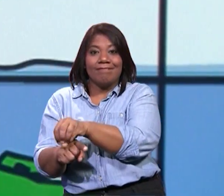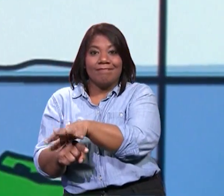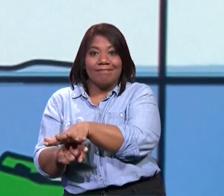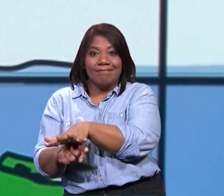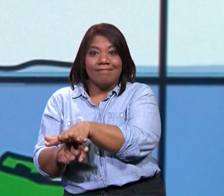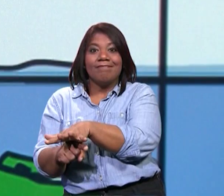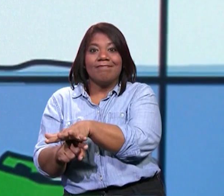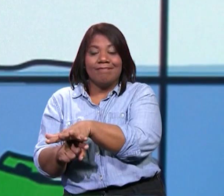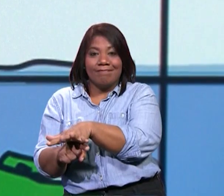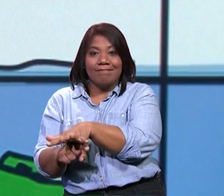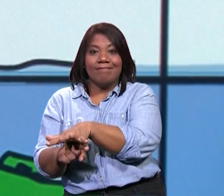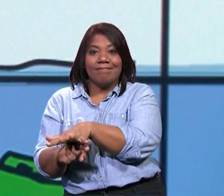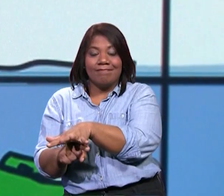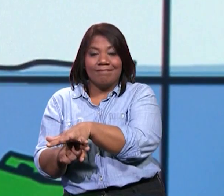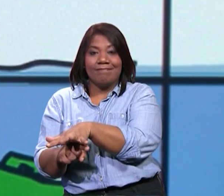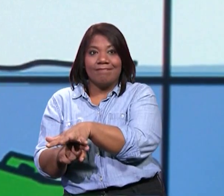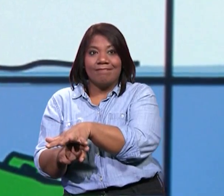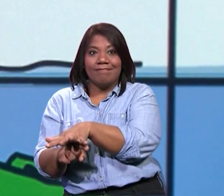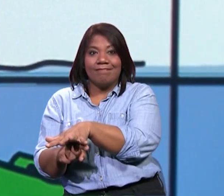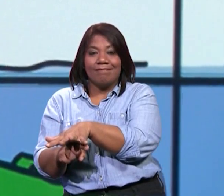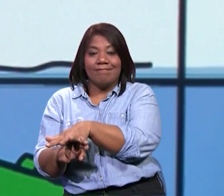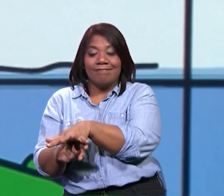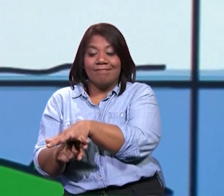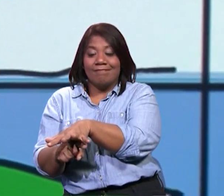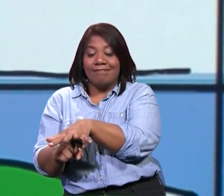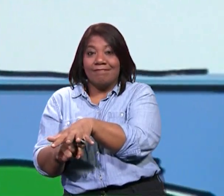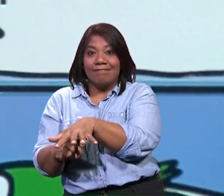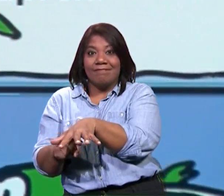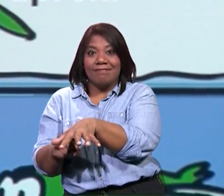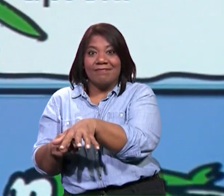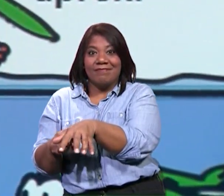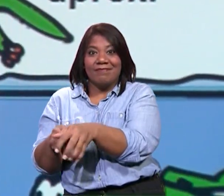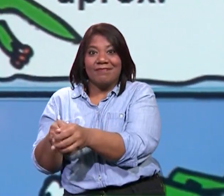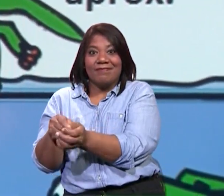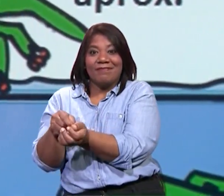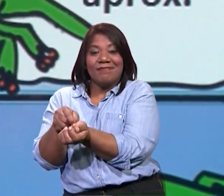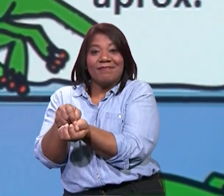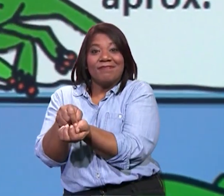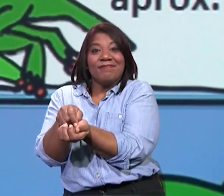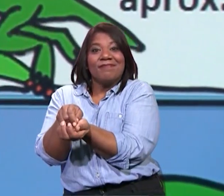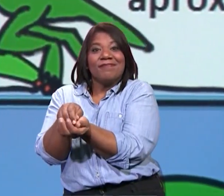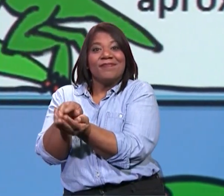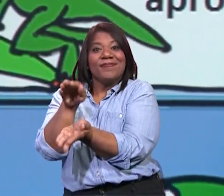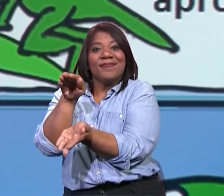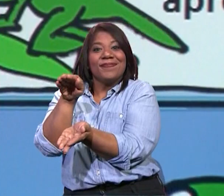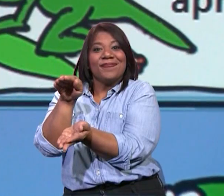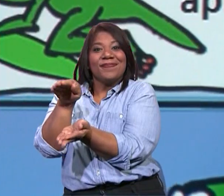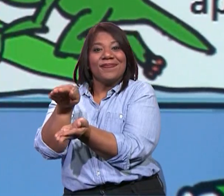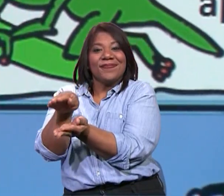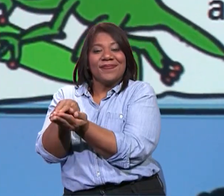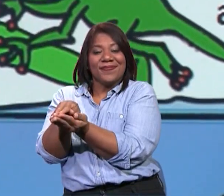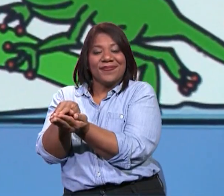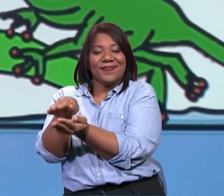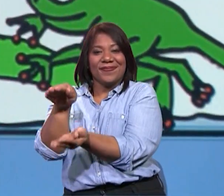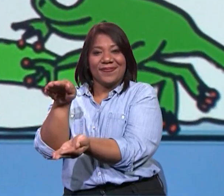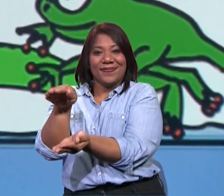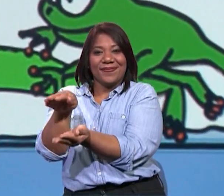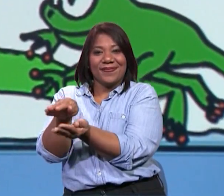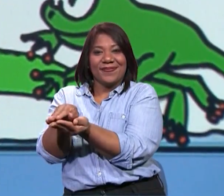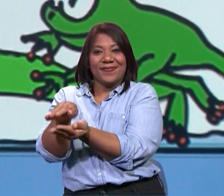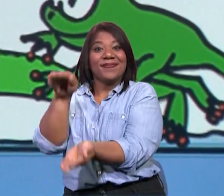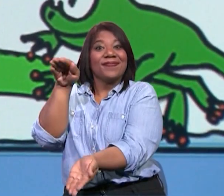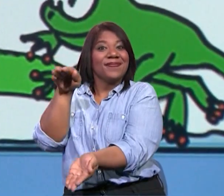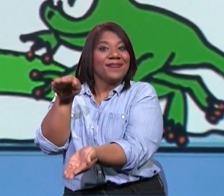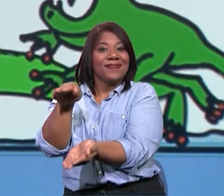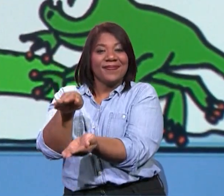más o menos. Y luego entonces, que ya tenemos todas las patas formadas, el anfibio, la rana, está lista